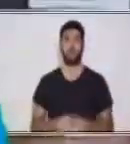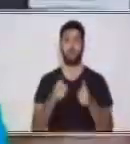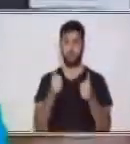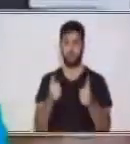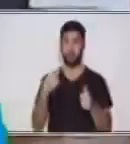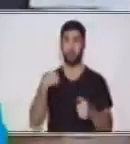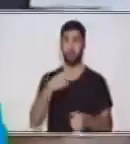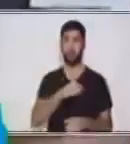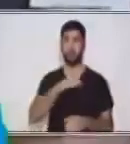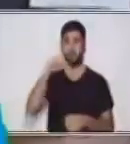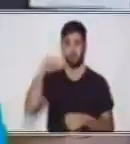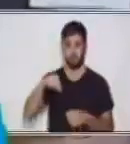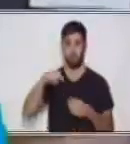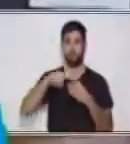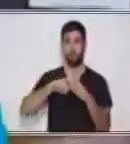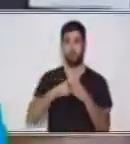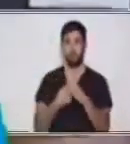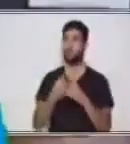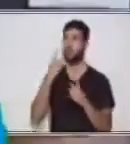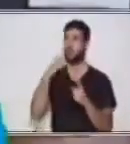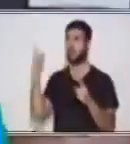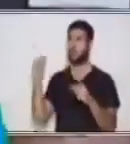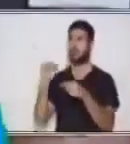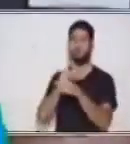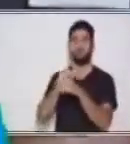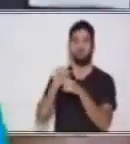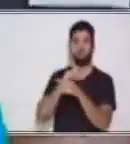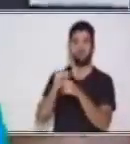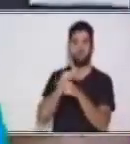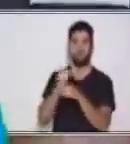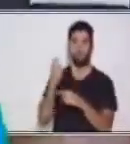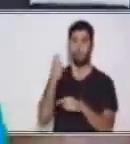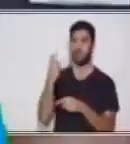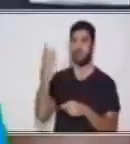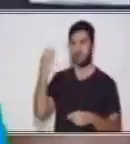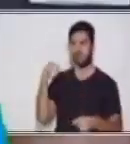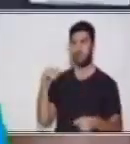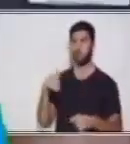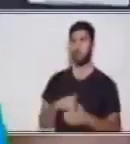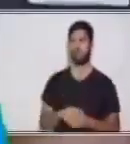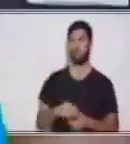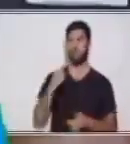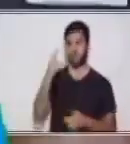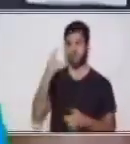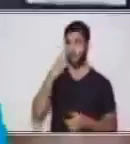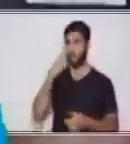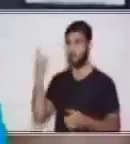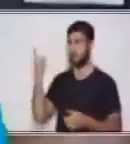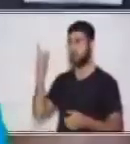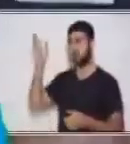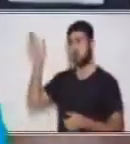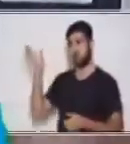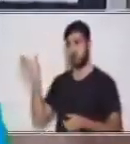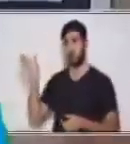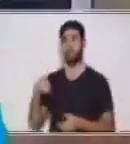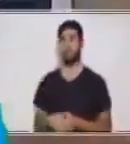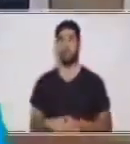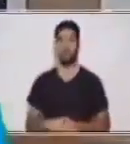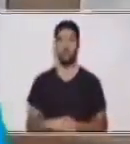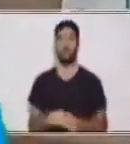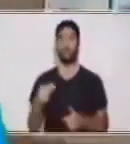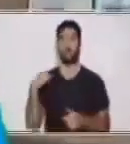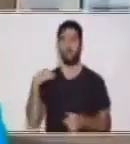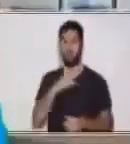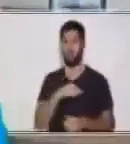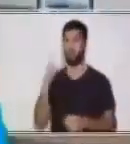Vamos a iniciar entonces con un repaso de lo que observas acá. Tenemos un tipo